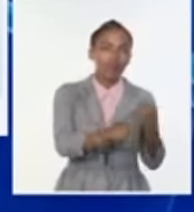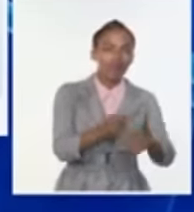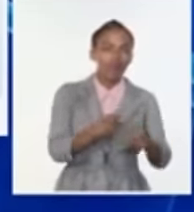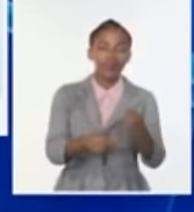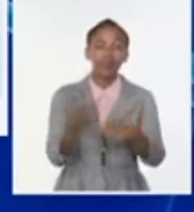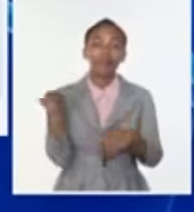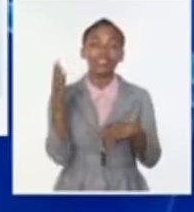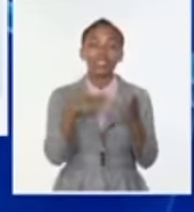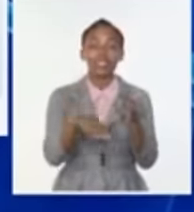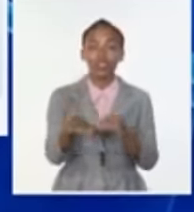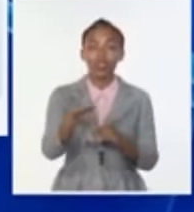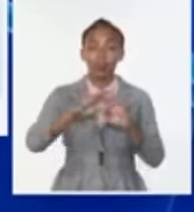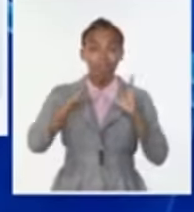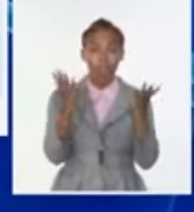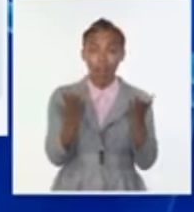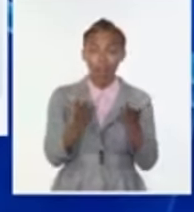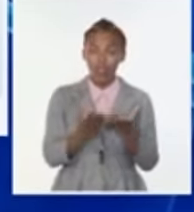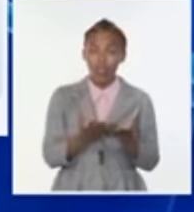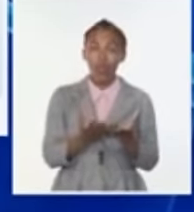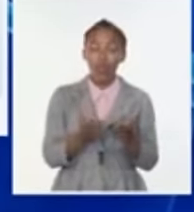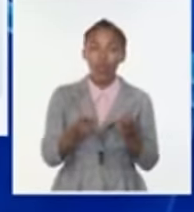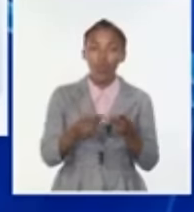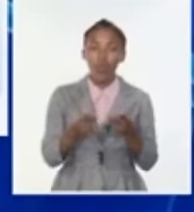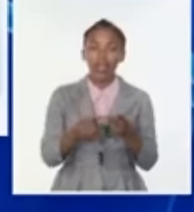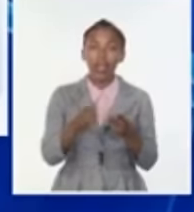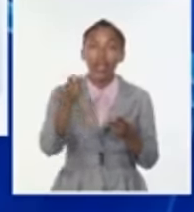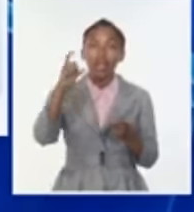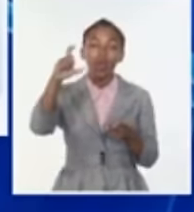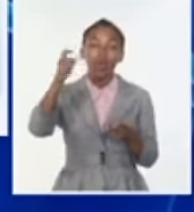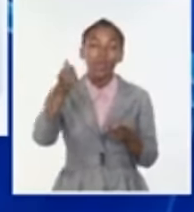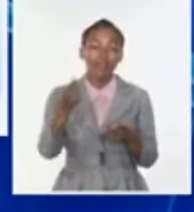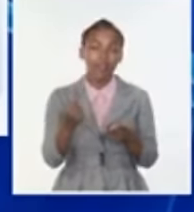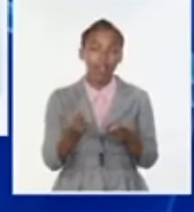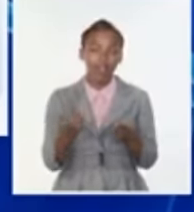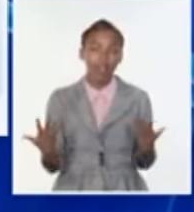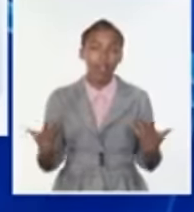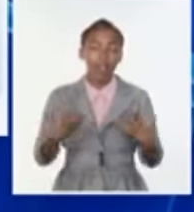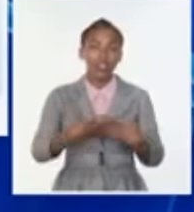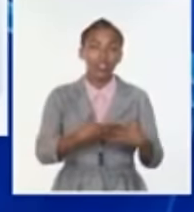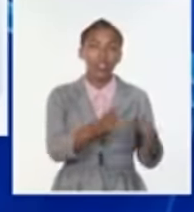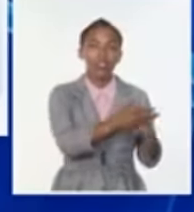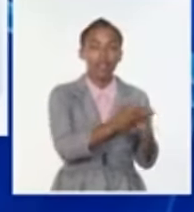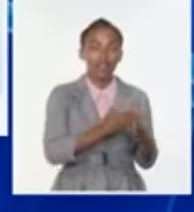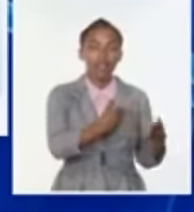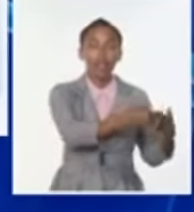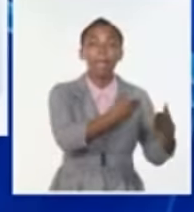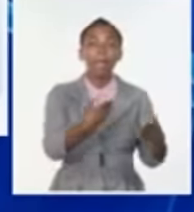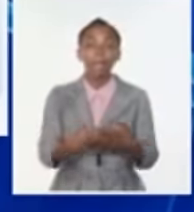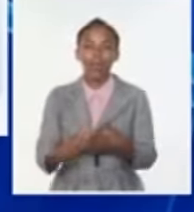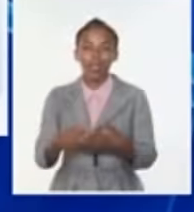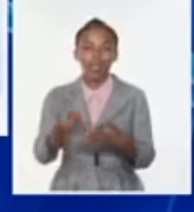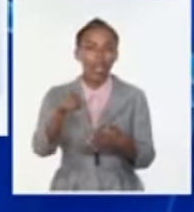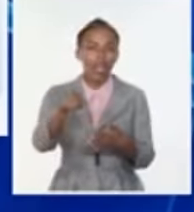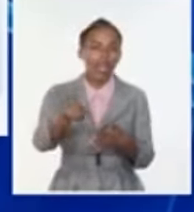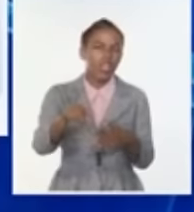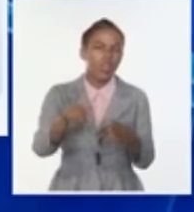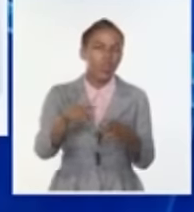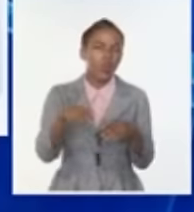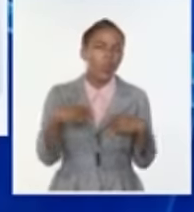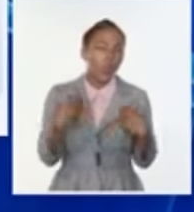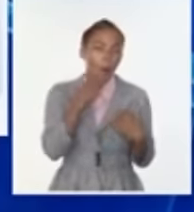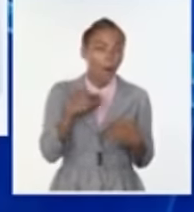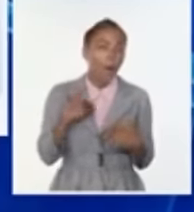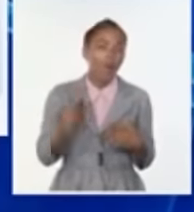economía, al interno de la contabilidad de las relaciones entre las diferentes empresas, se realizarán en